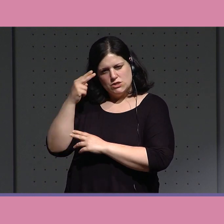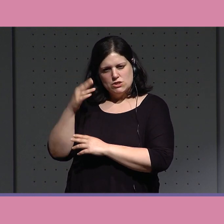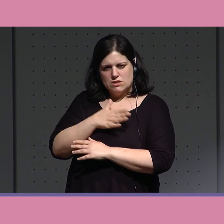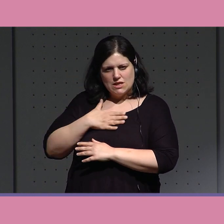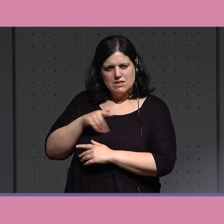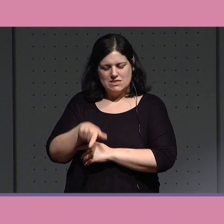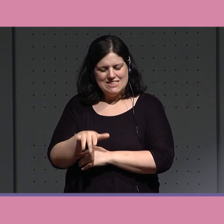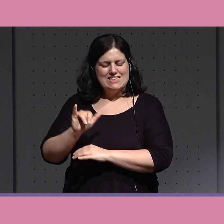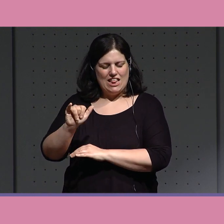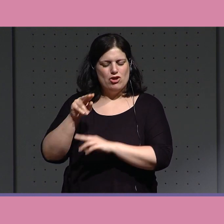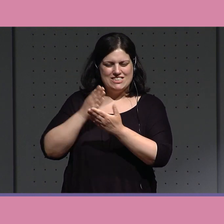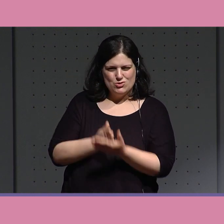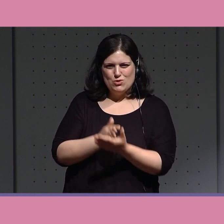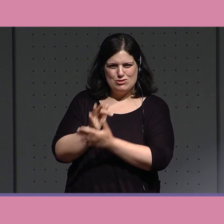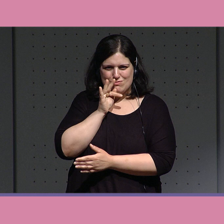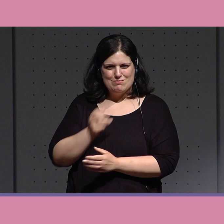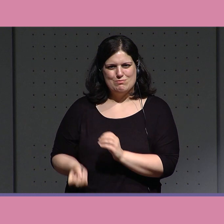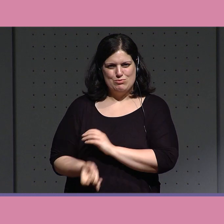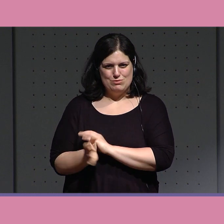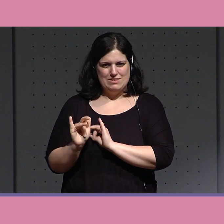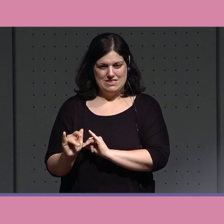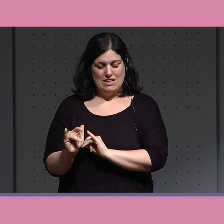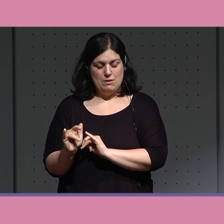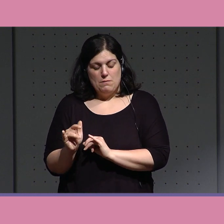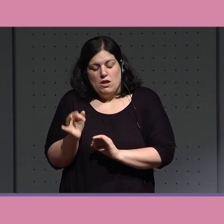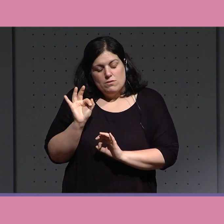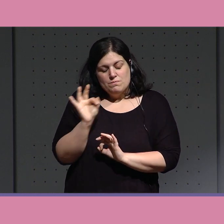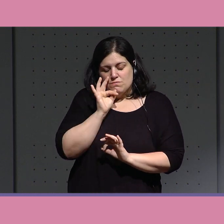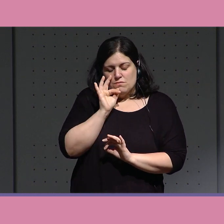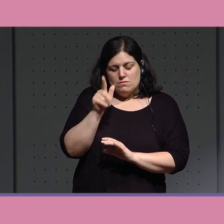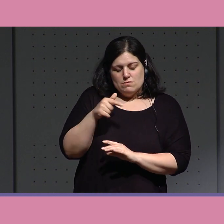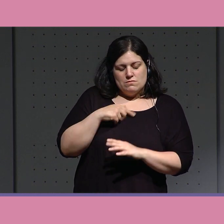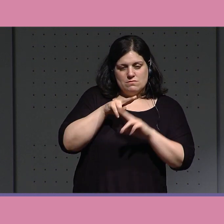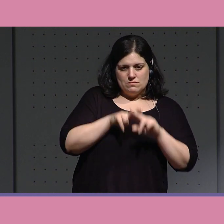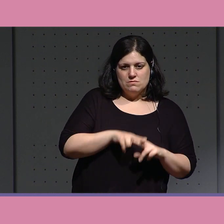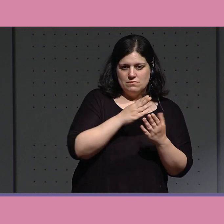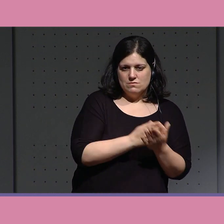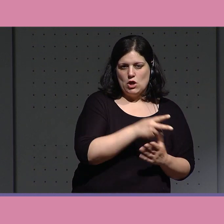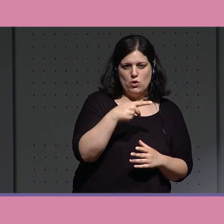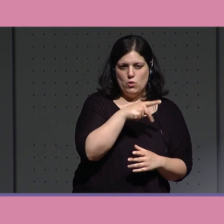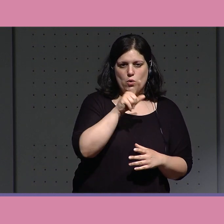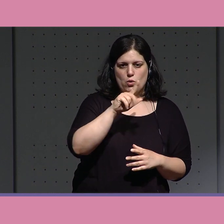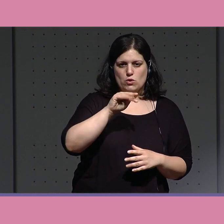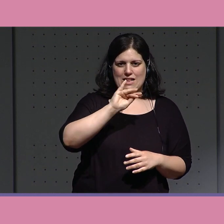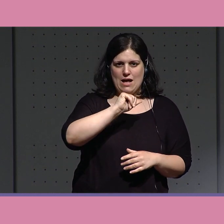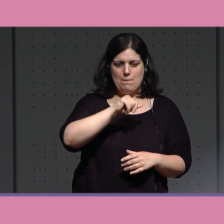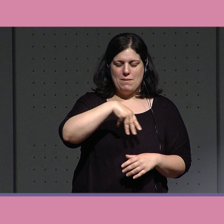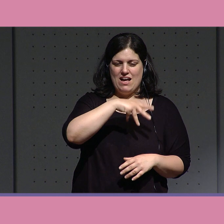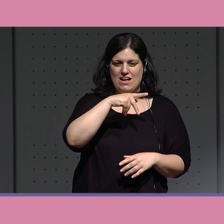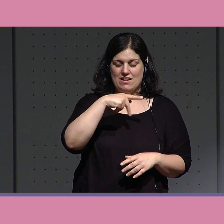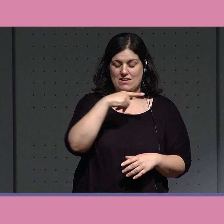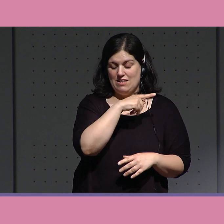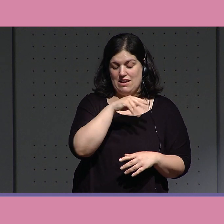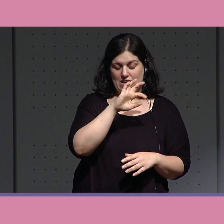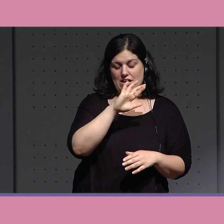están implicados en el autismo es el sistema glutamatérgico, con lo cual es posible pensar que